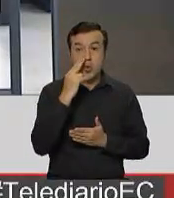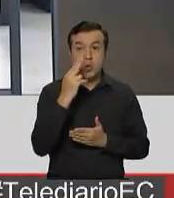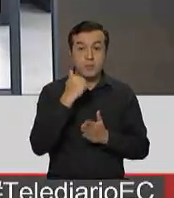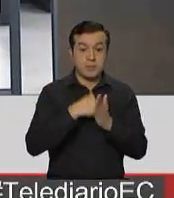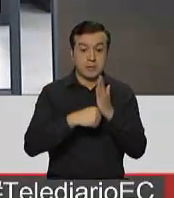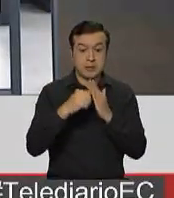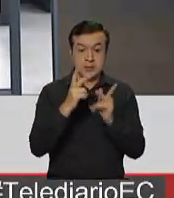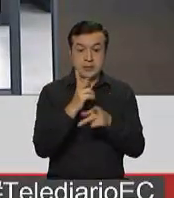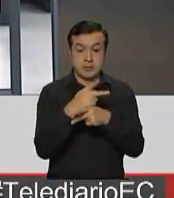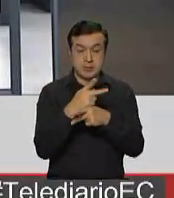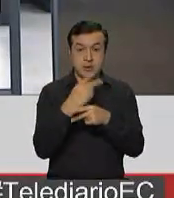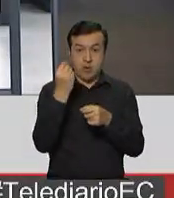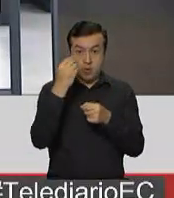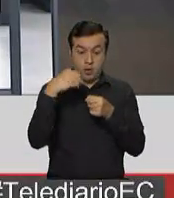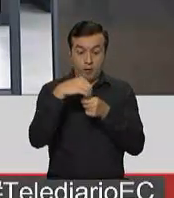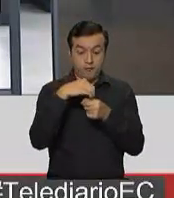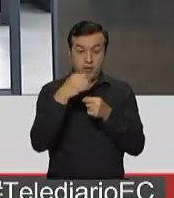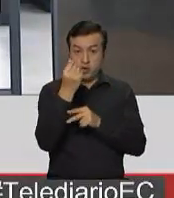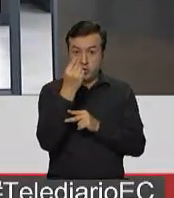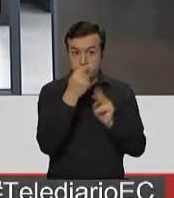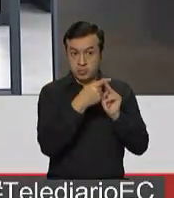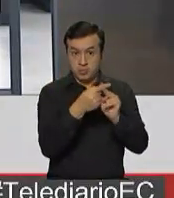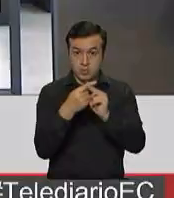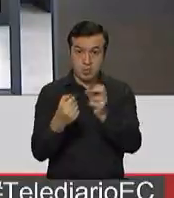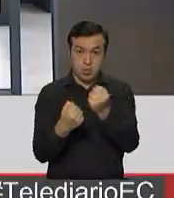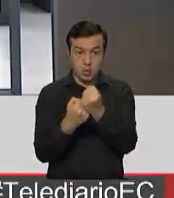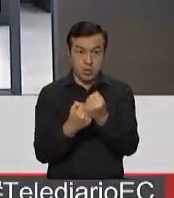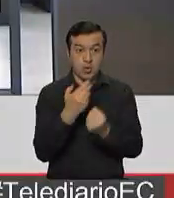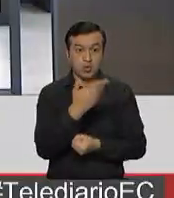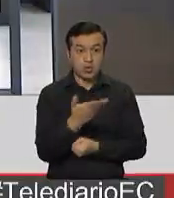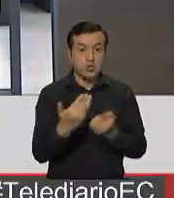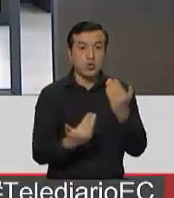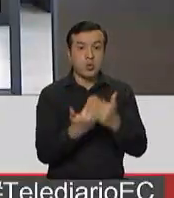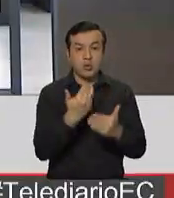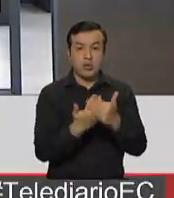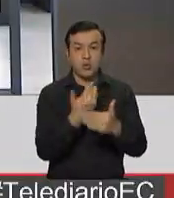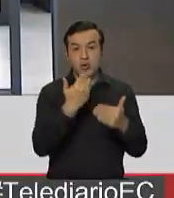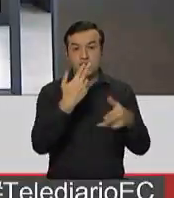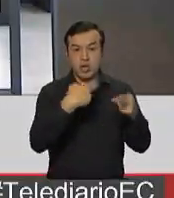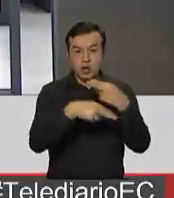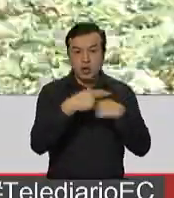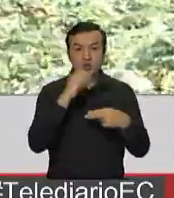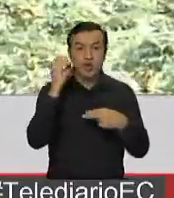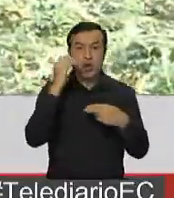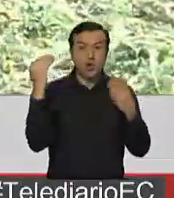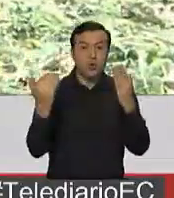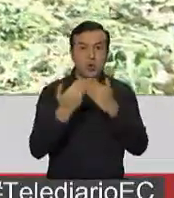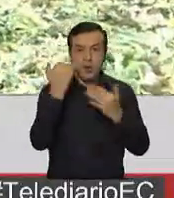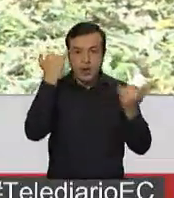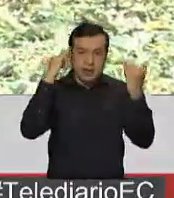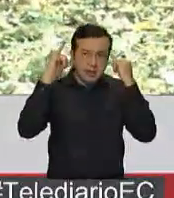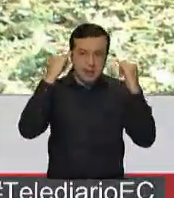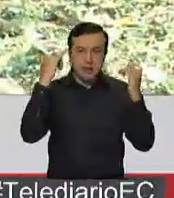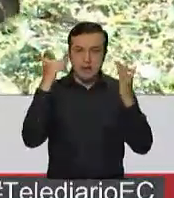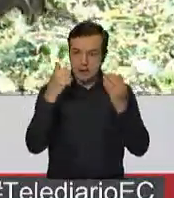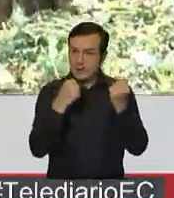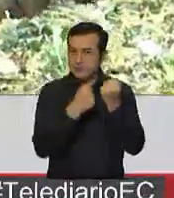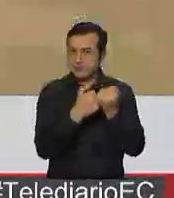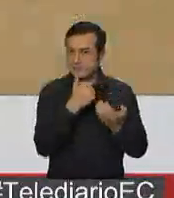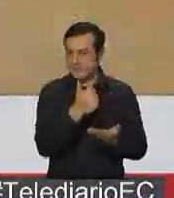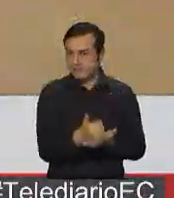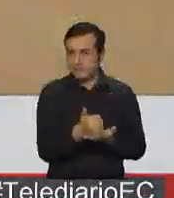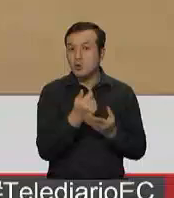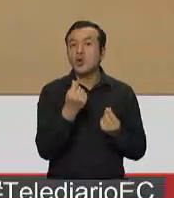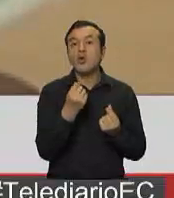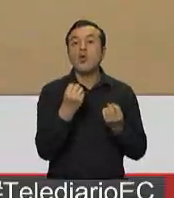la Producción, es un fondo capital de riesgo para emprendedores, para empresas que tengan ideas innovadoras. El monto estimado para desarrollar estos proyectos